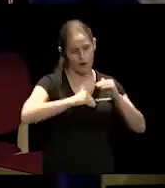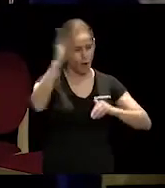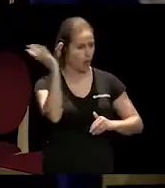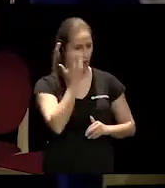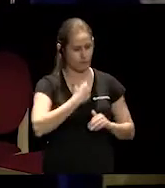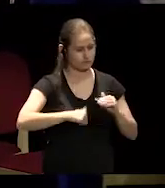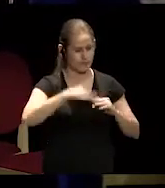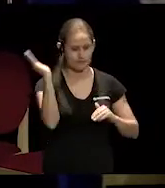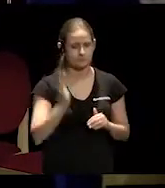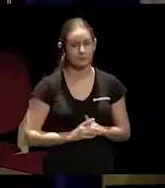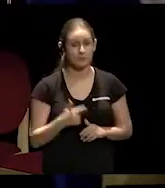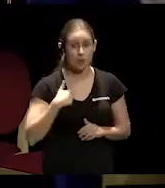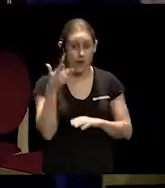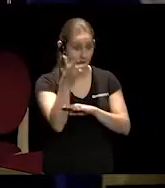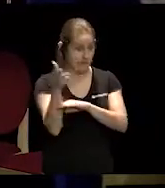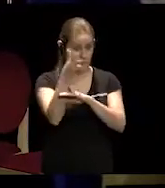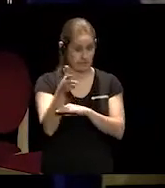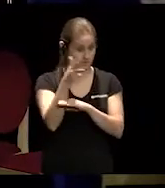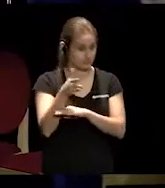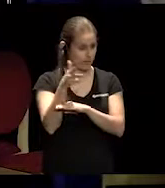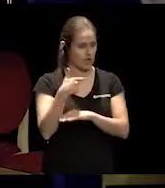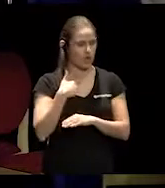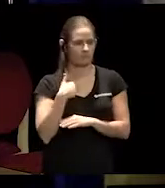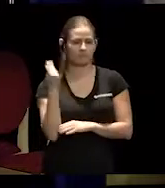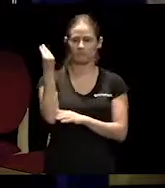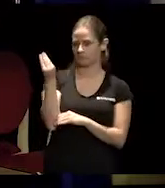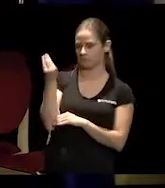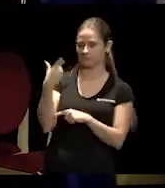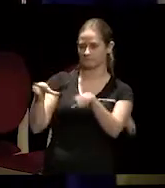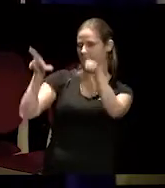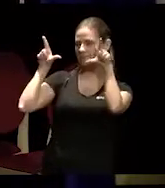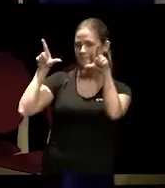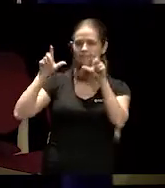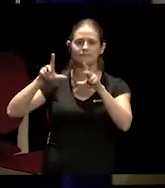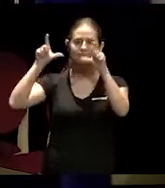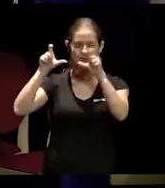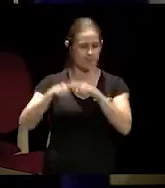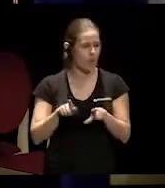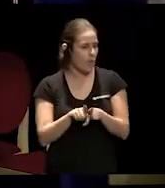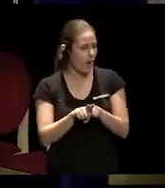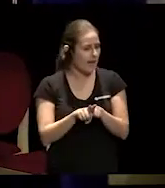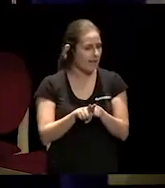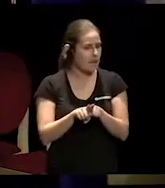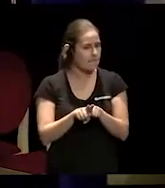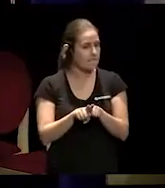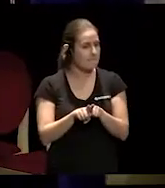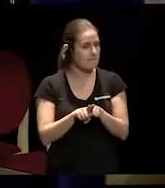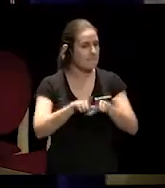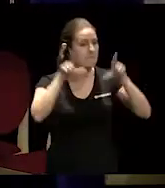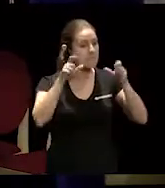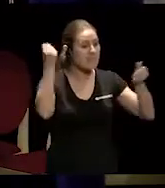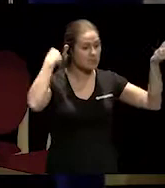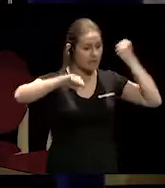estoy siendo grabada delante de la cámara y poso como encarnando el personaje de